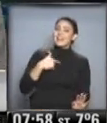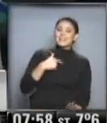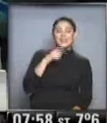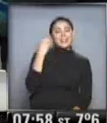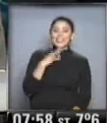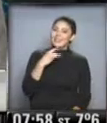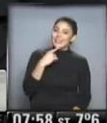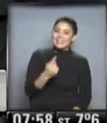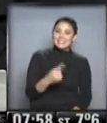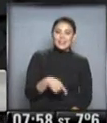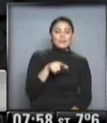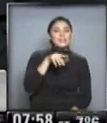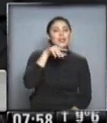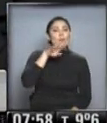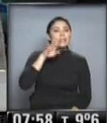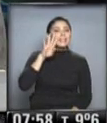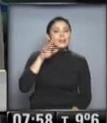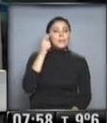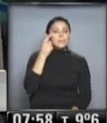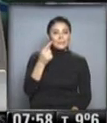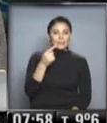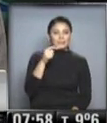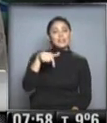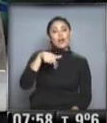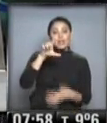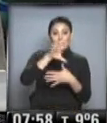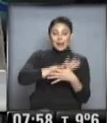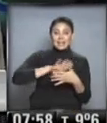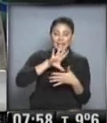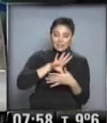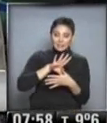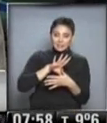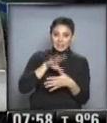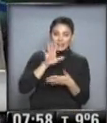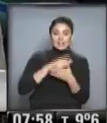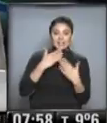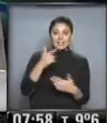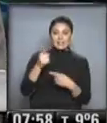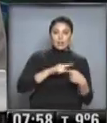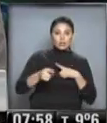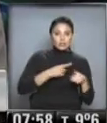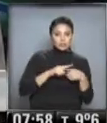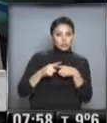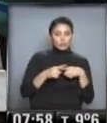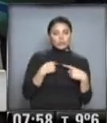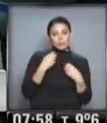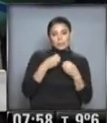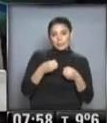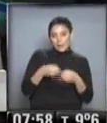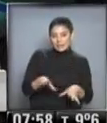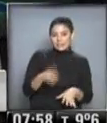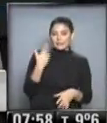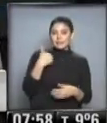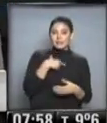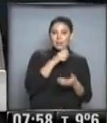que decir... Hablabas 43.000 y estamos, digamos, hoy dentro de lo que es América Latina, digamos, en esta negociación nosotros empezamos a participar porque justamente